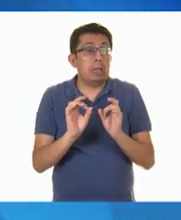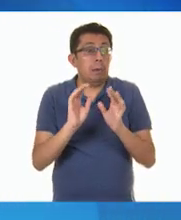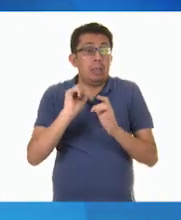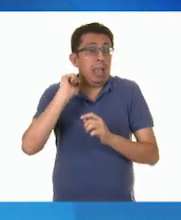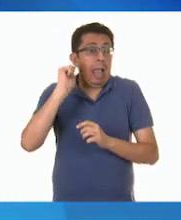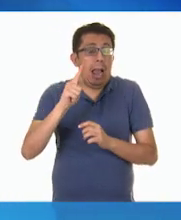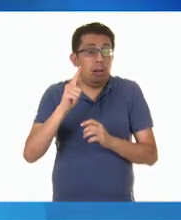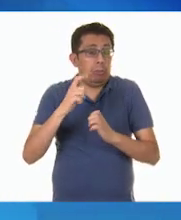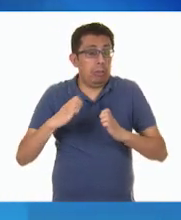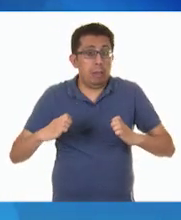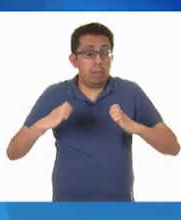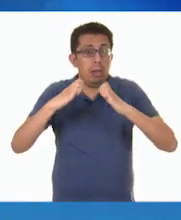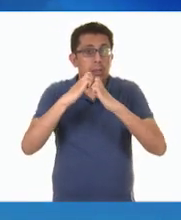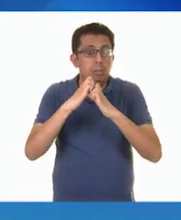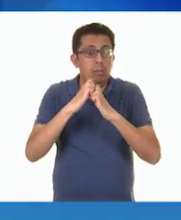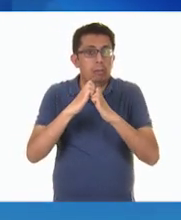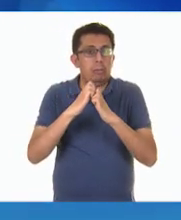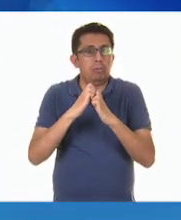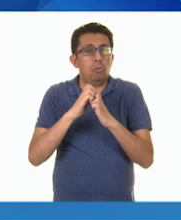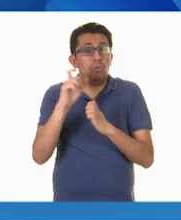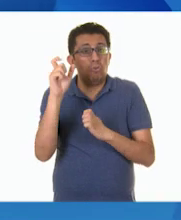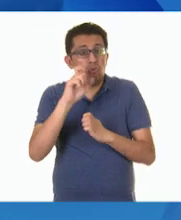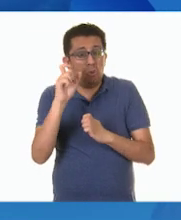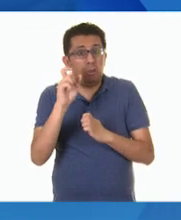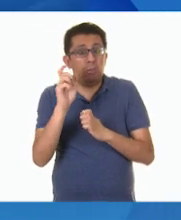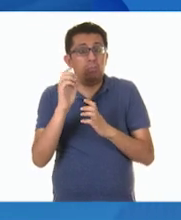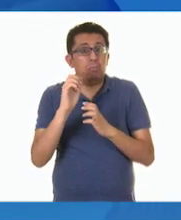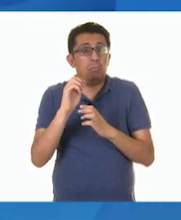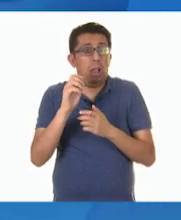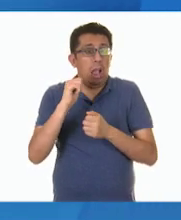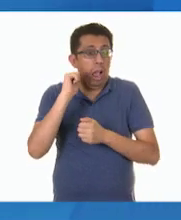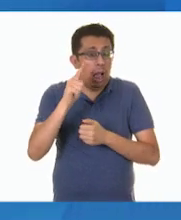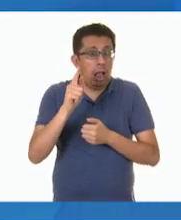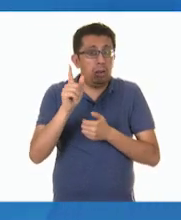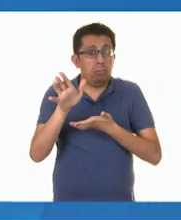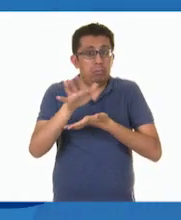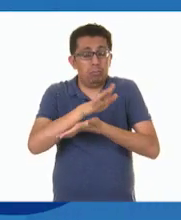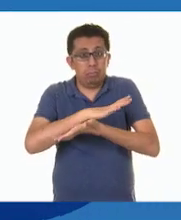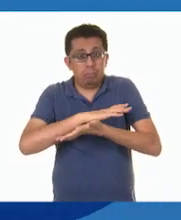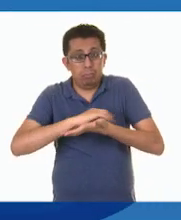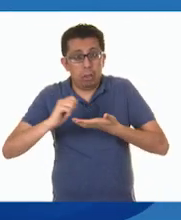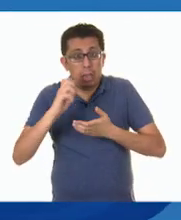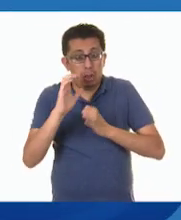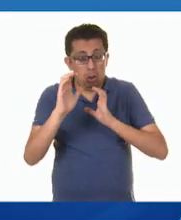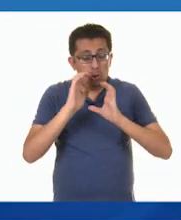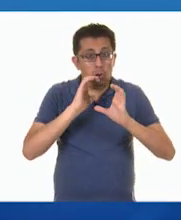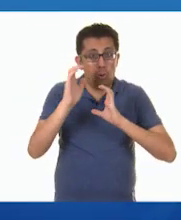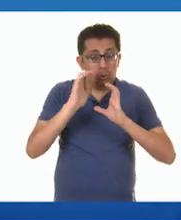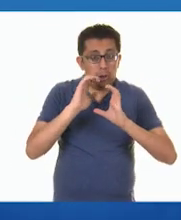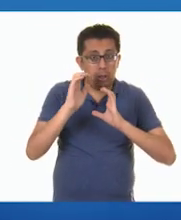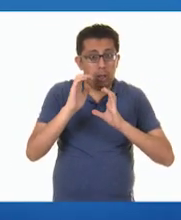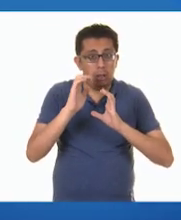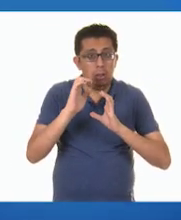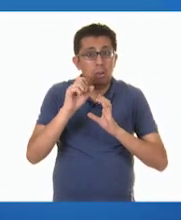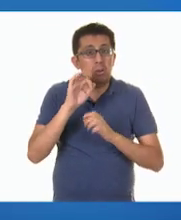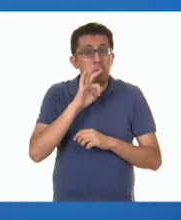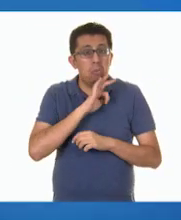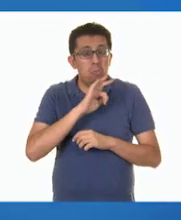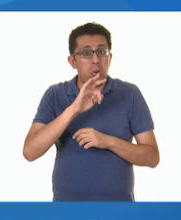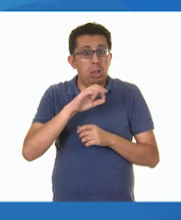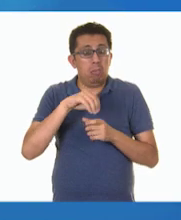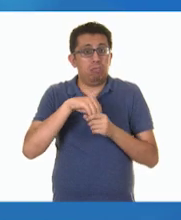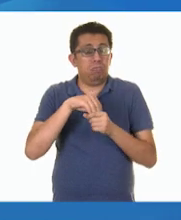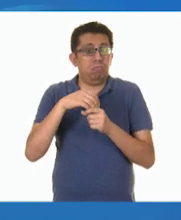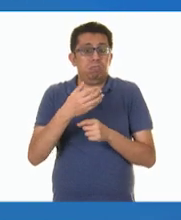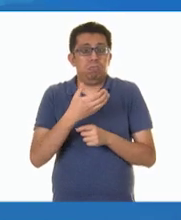emergencia. Durante un desastre, las redes de comunicaciones locales y regionales pueden sobrecargarse y colapsar, lo